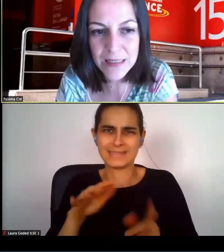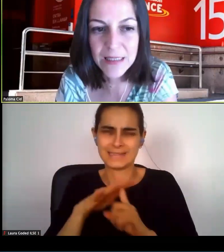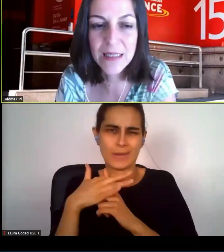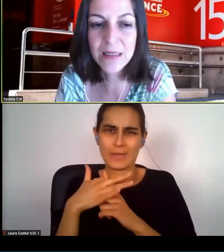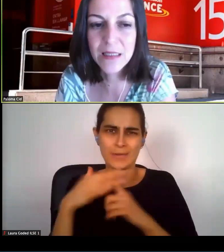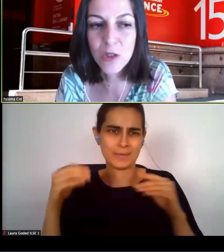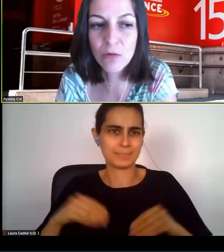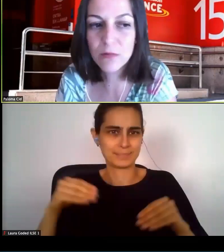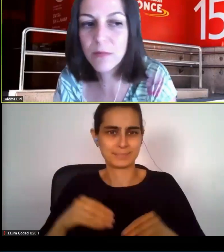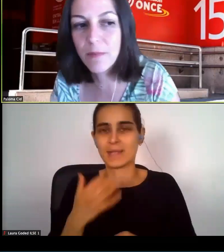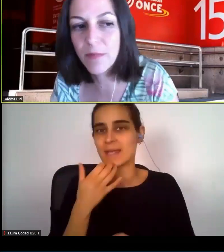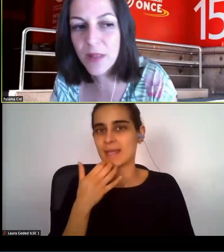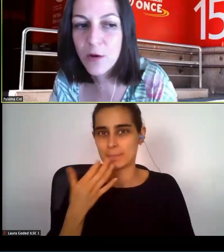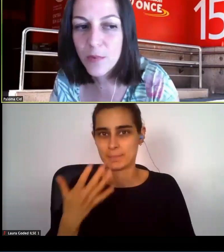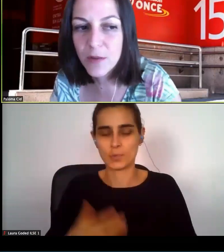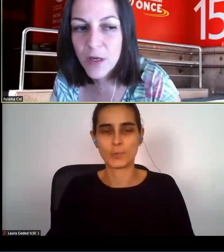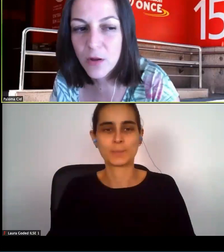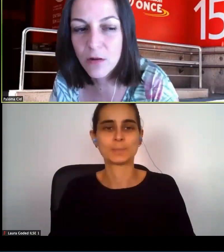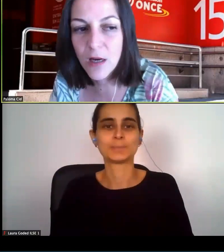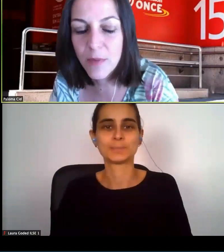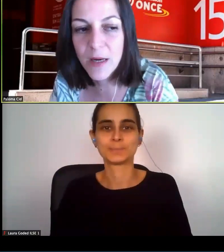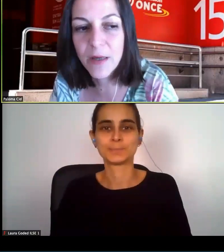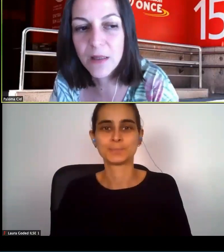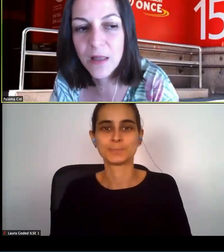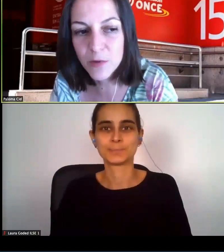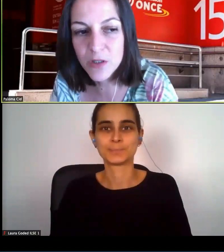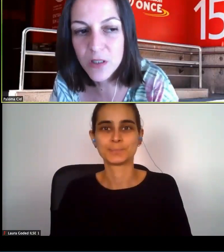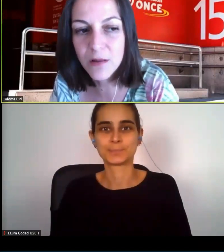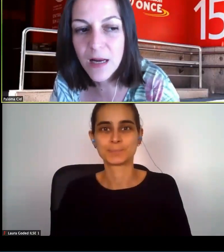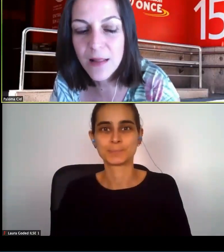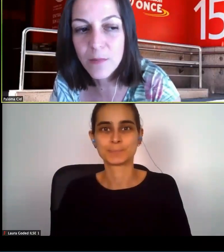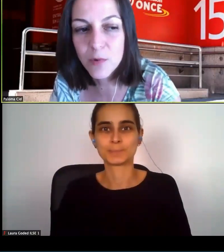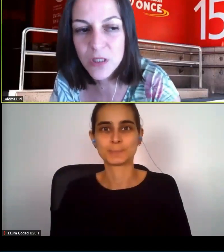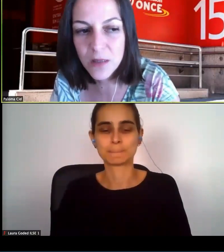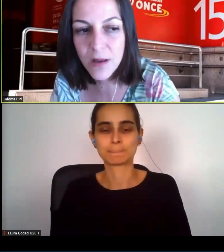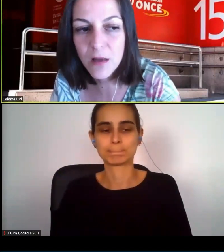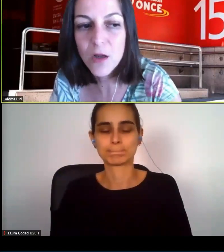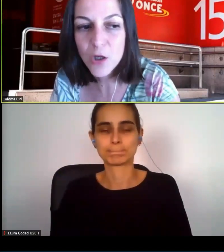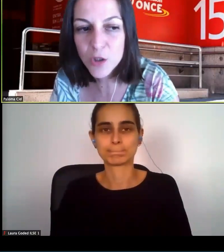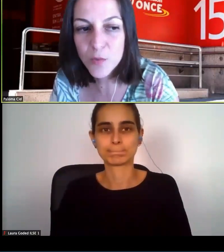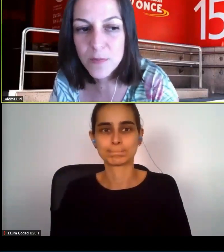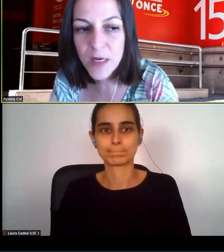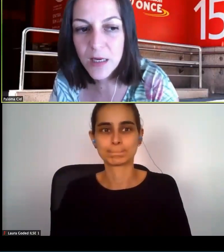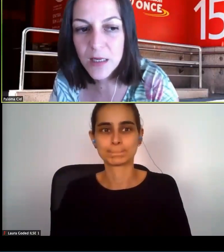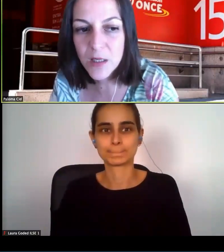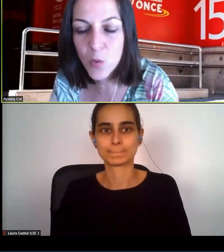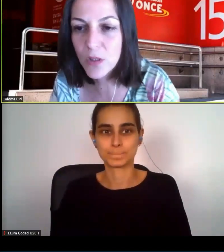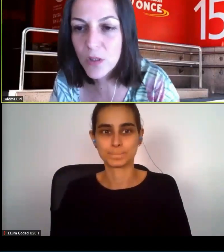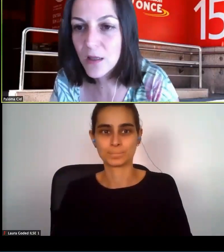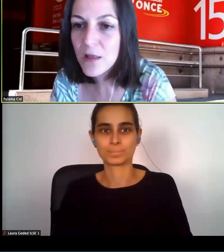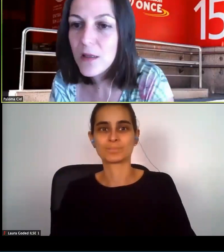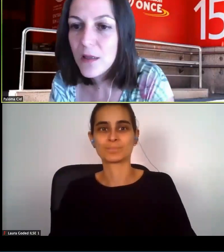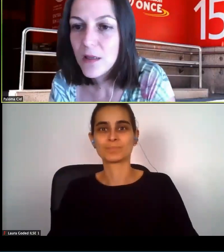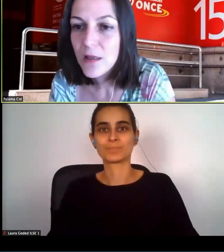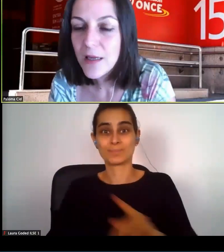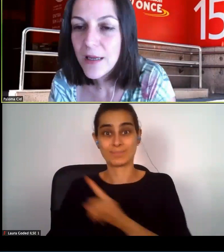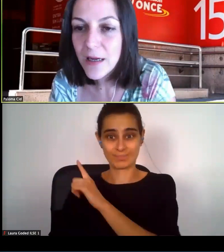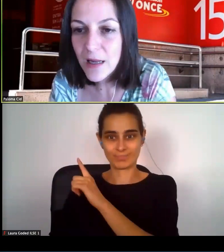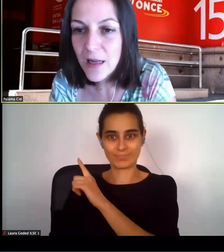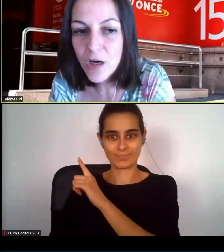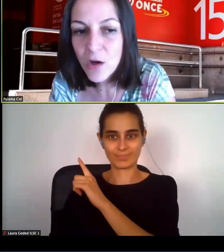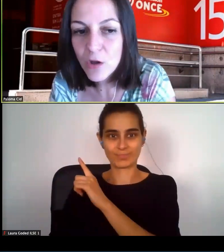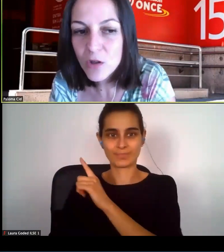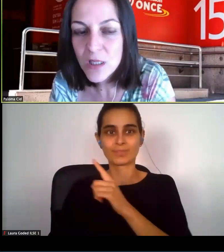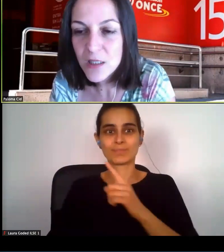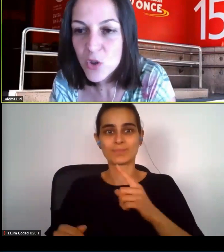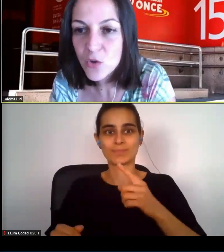en este sentido, en vez de la primera parte de la diapositiva, os voy a explicar la segunda, en